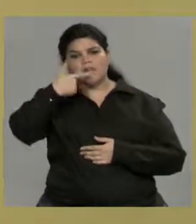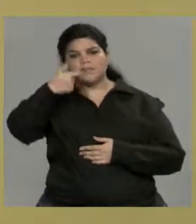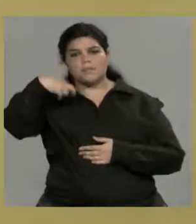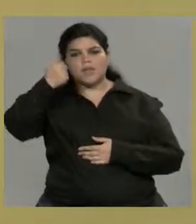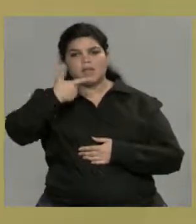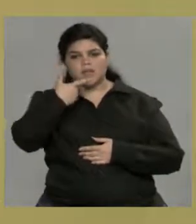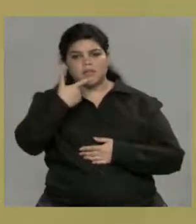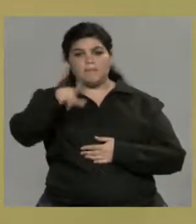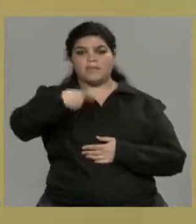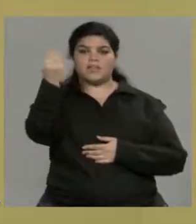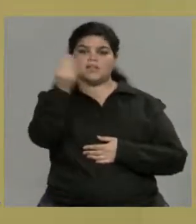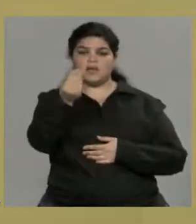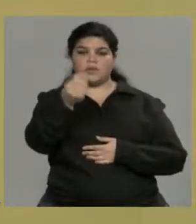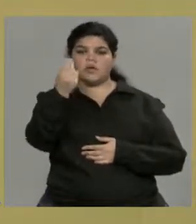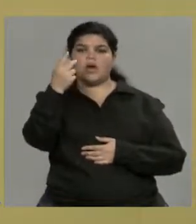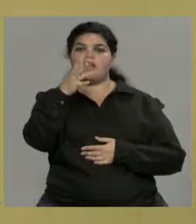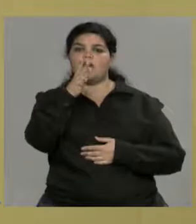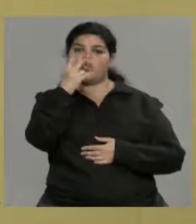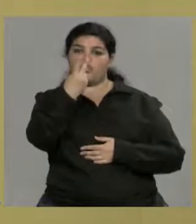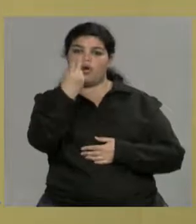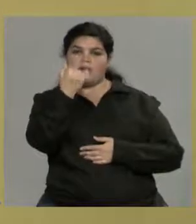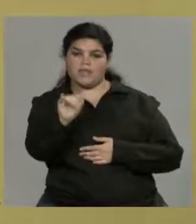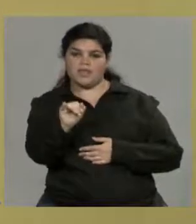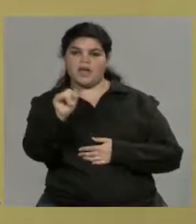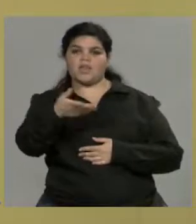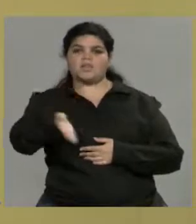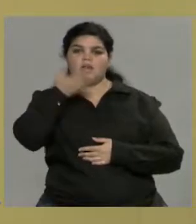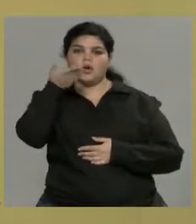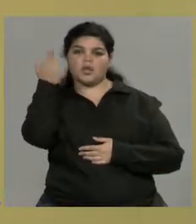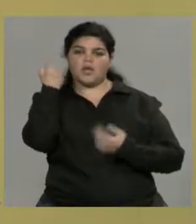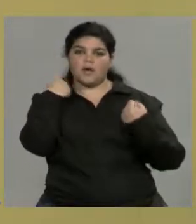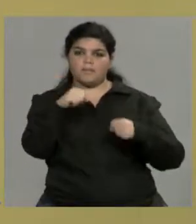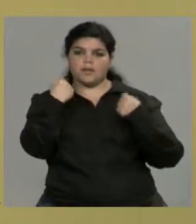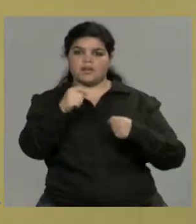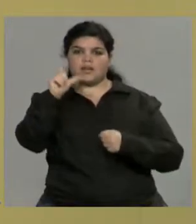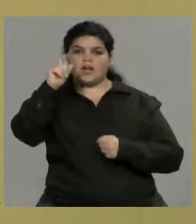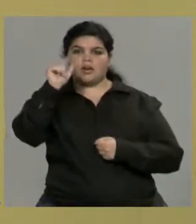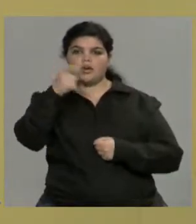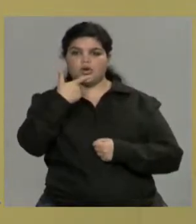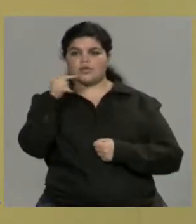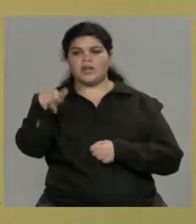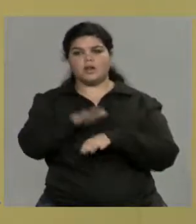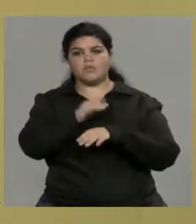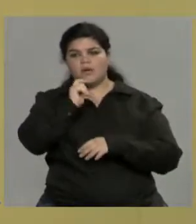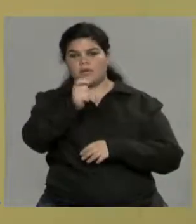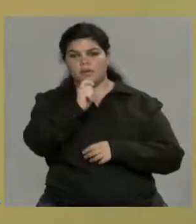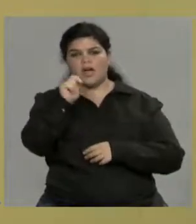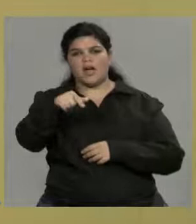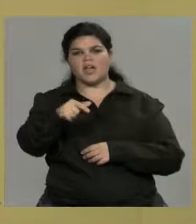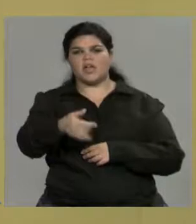sábado, 14.30, no te lo puedes perder porque se viene Teoría Práctica con Carlos Hernández. Va a estar hablando de